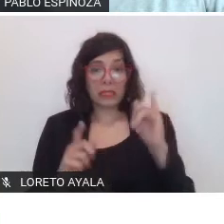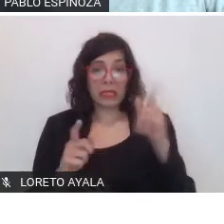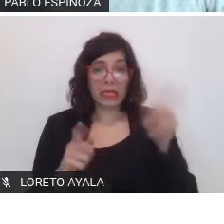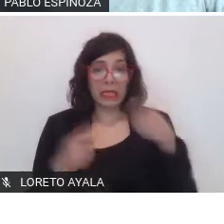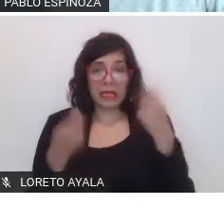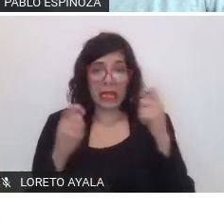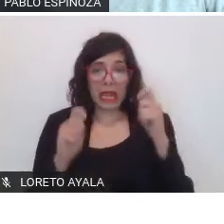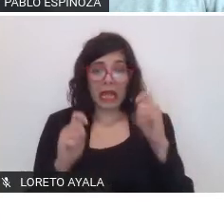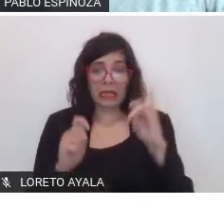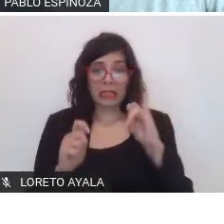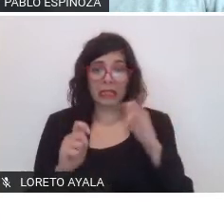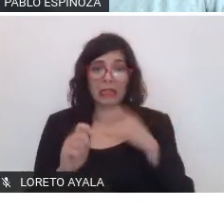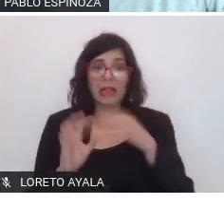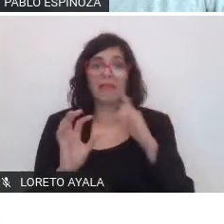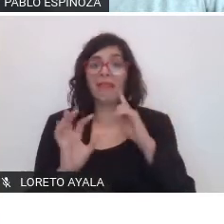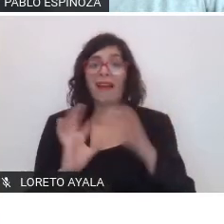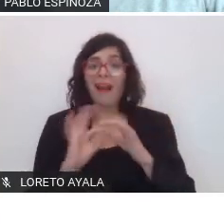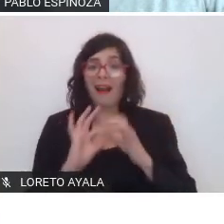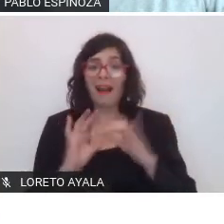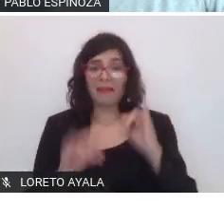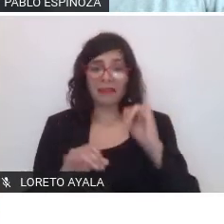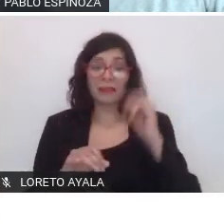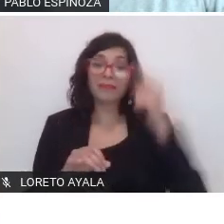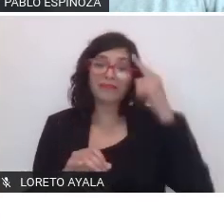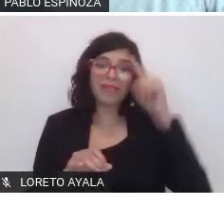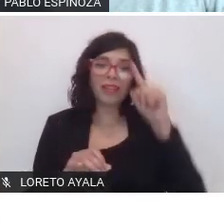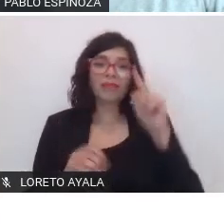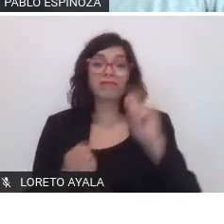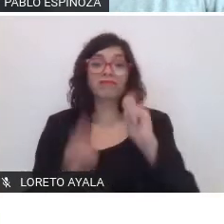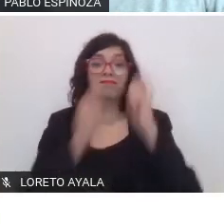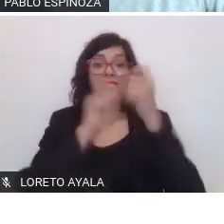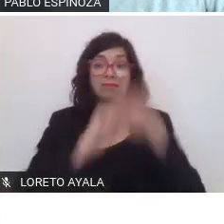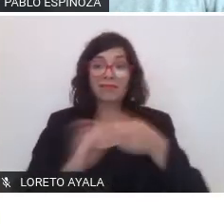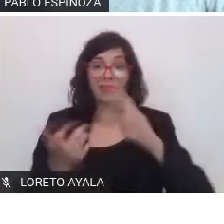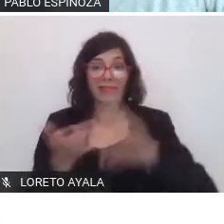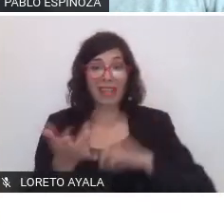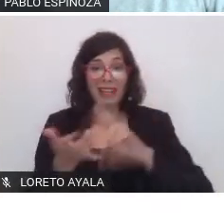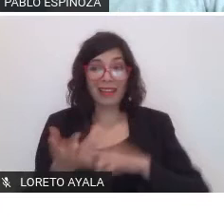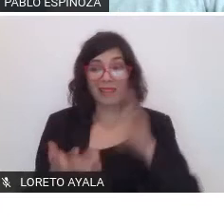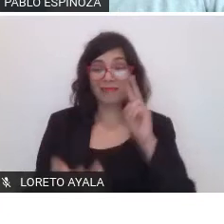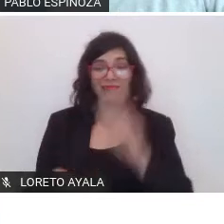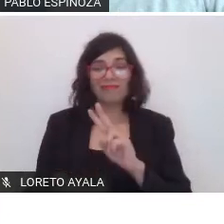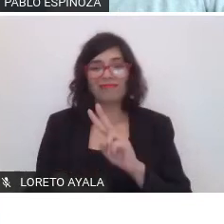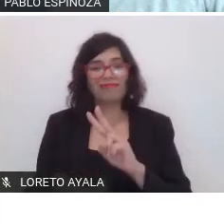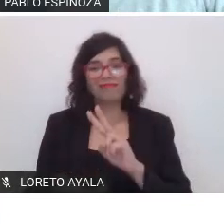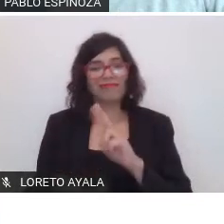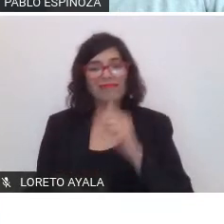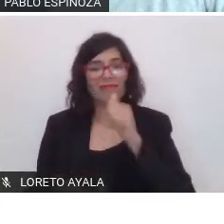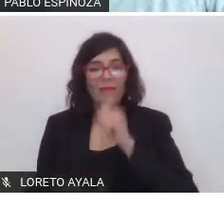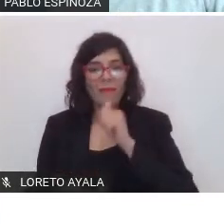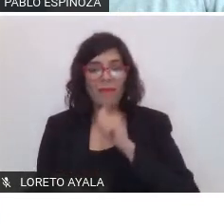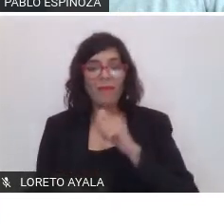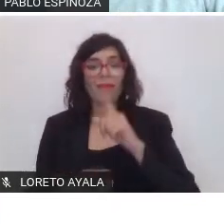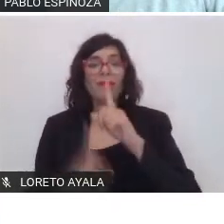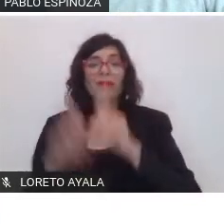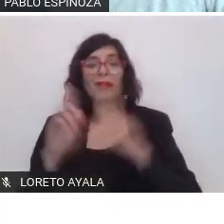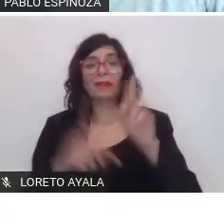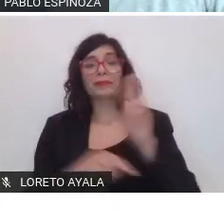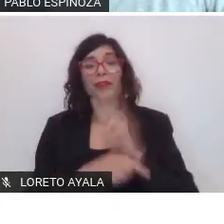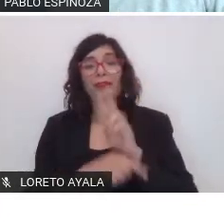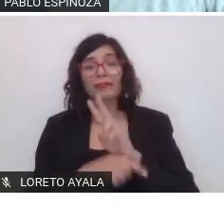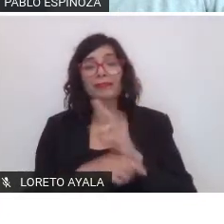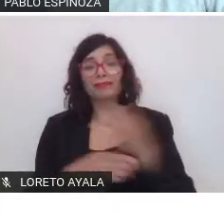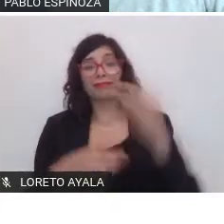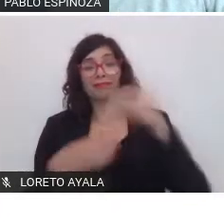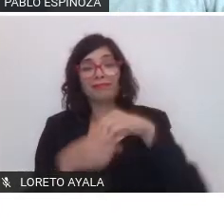pero creo que nos falta y la responsabilidad de los docentes que están trabajando en el mundo rural